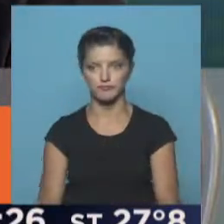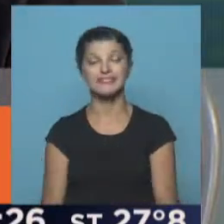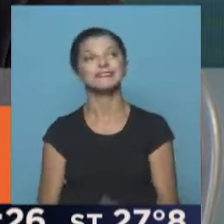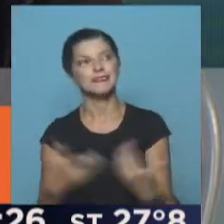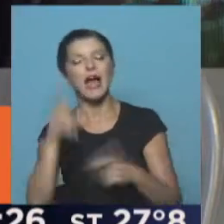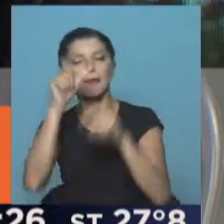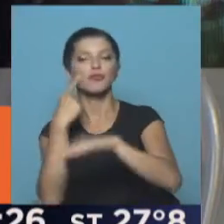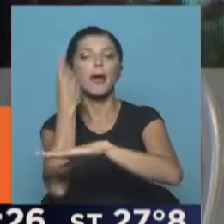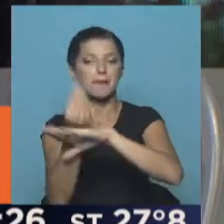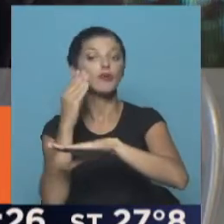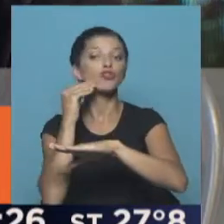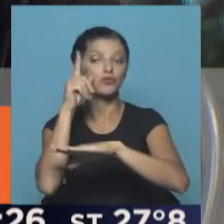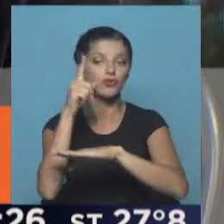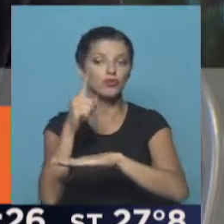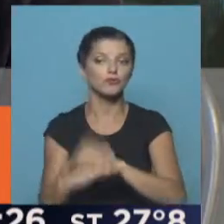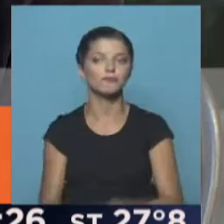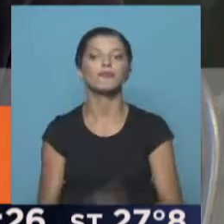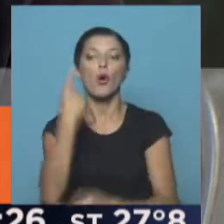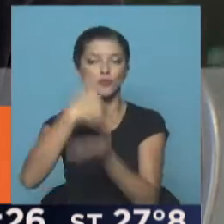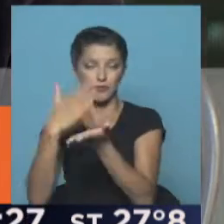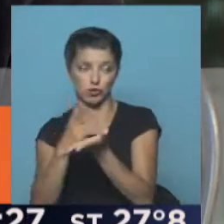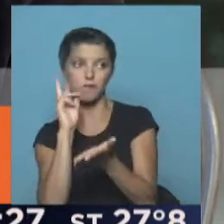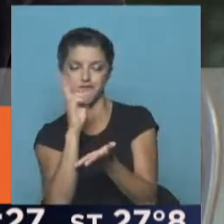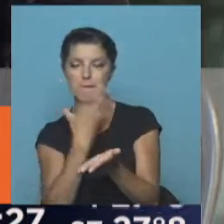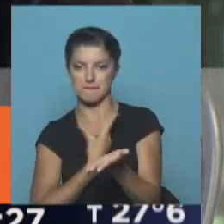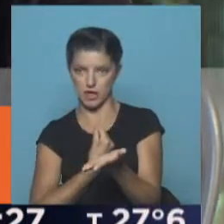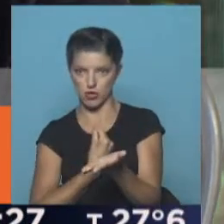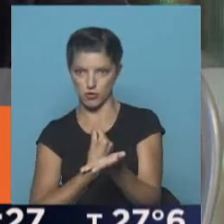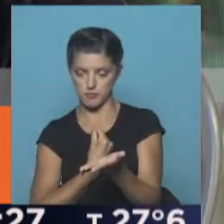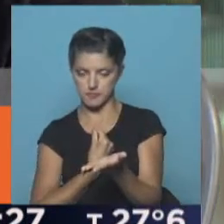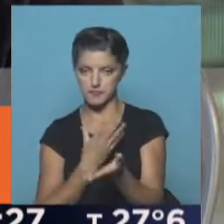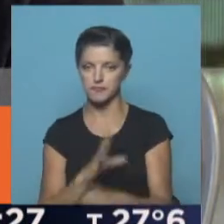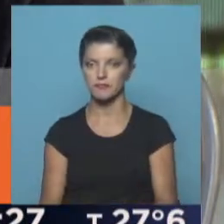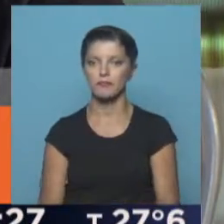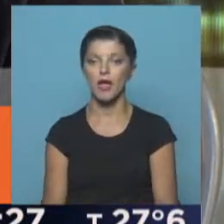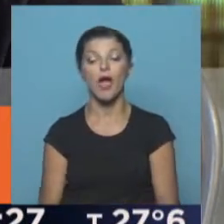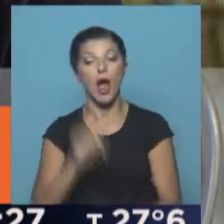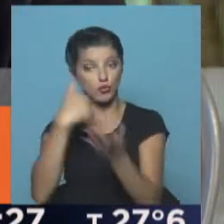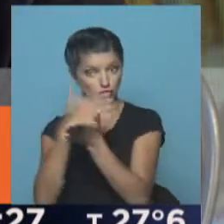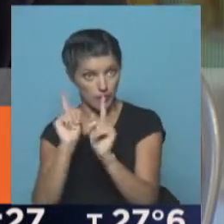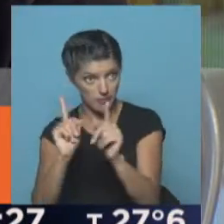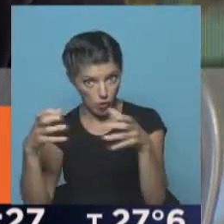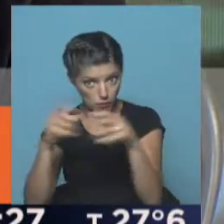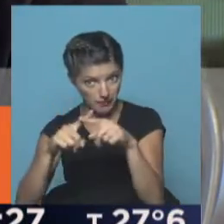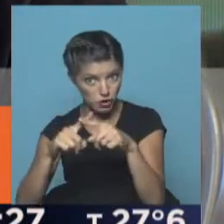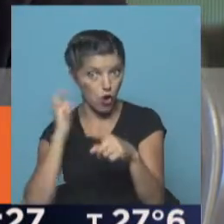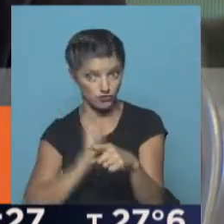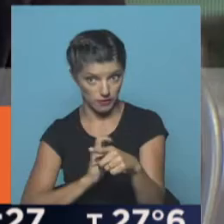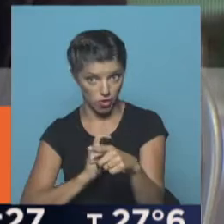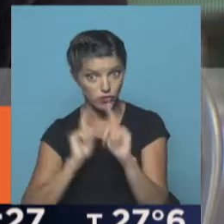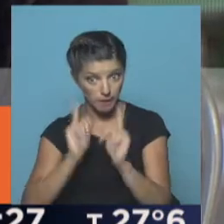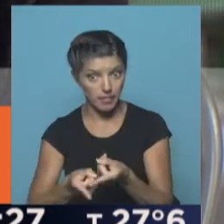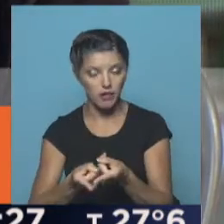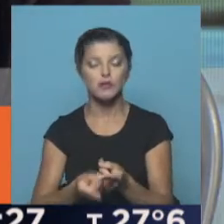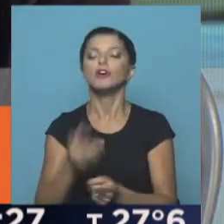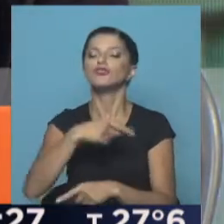Unido, un sector le teme a Trump, está mal visto, incluso sectores del mismo Partido Conservador. Esta semana estaba escuchando la radio